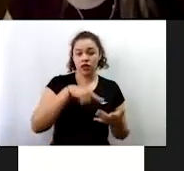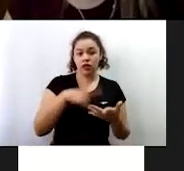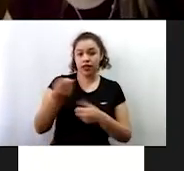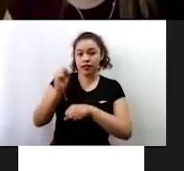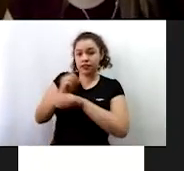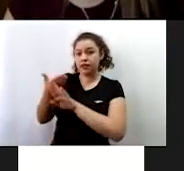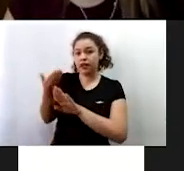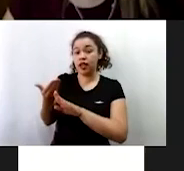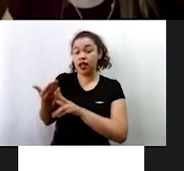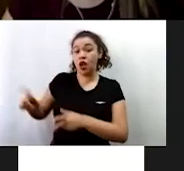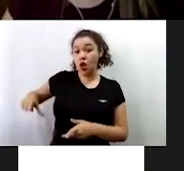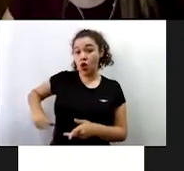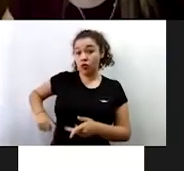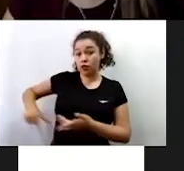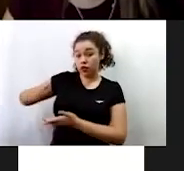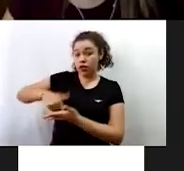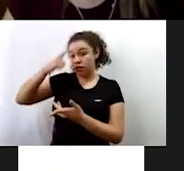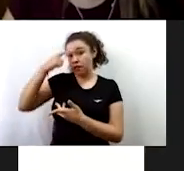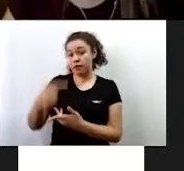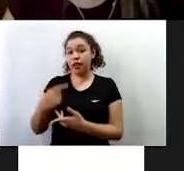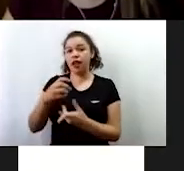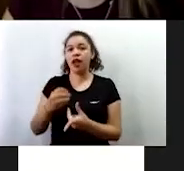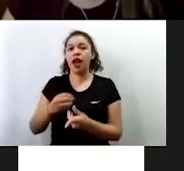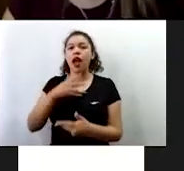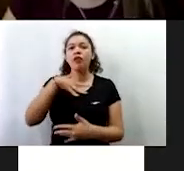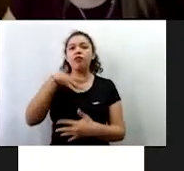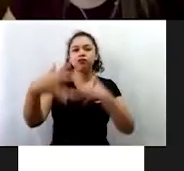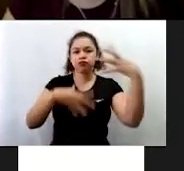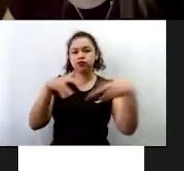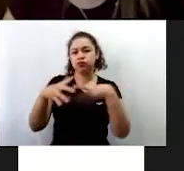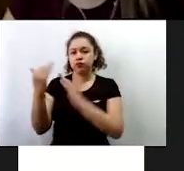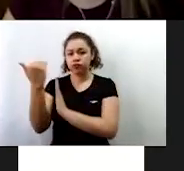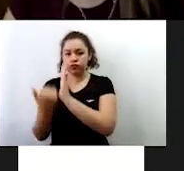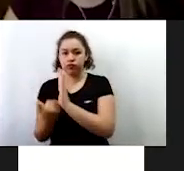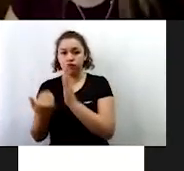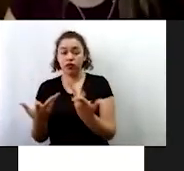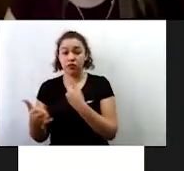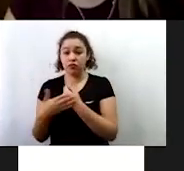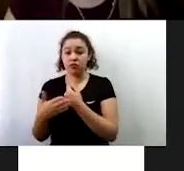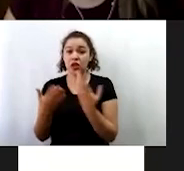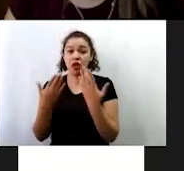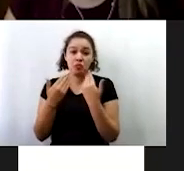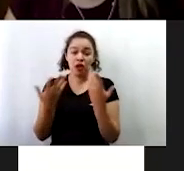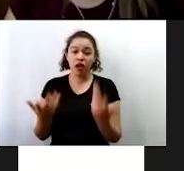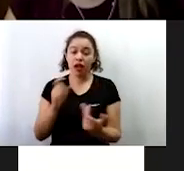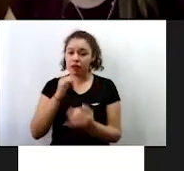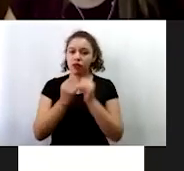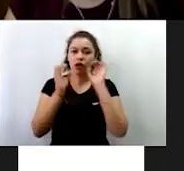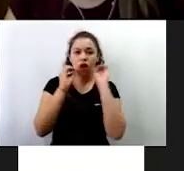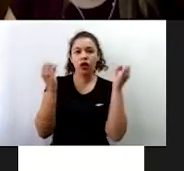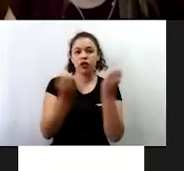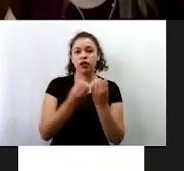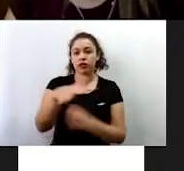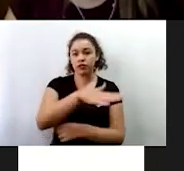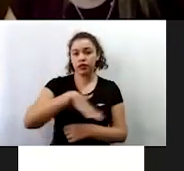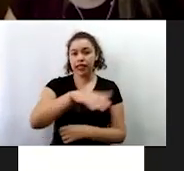que no tenga un plan de reducción de emisiones, no la va a hacer para lo que se nos viene. Lo mismo las organizaciones, ¿no? Las organizaciones